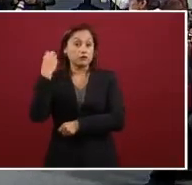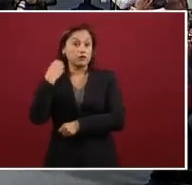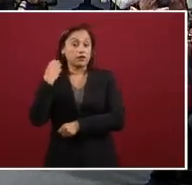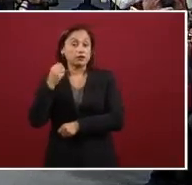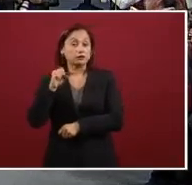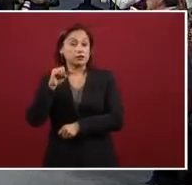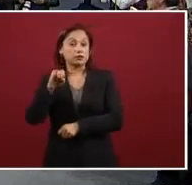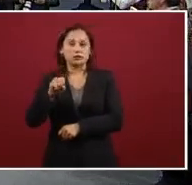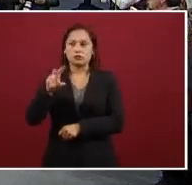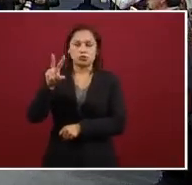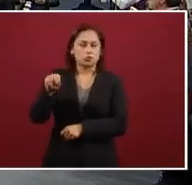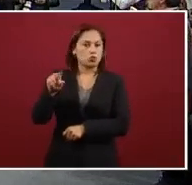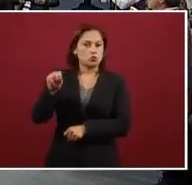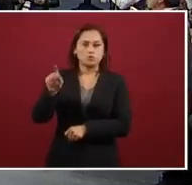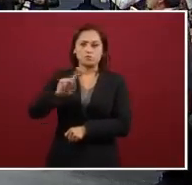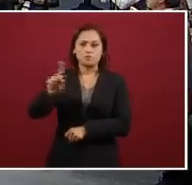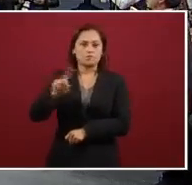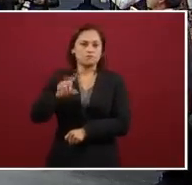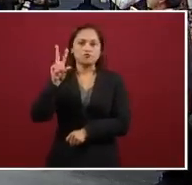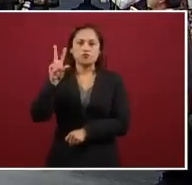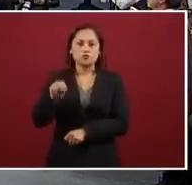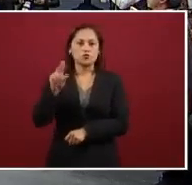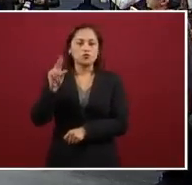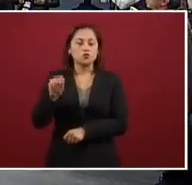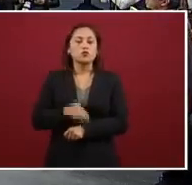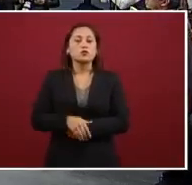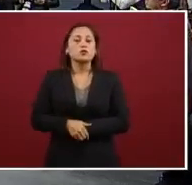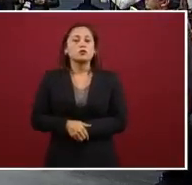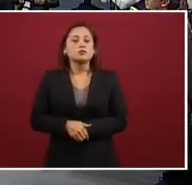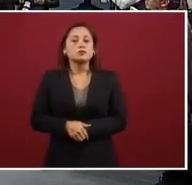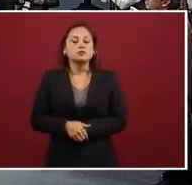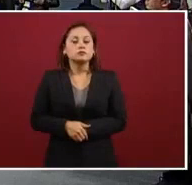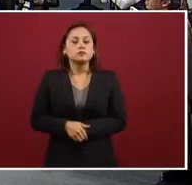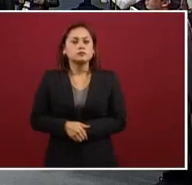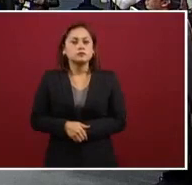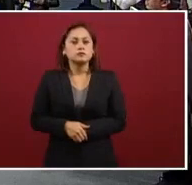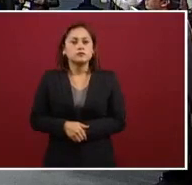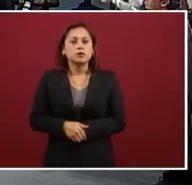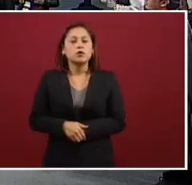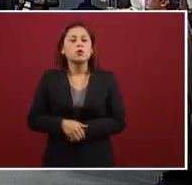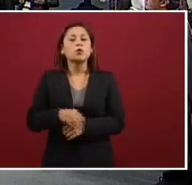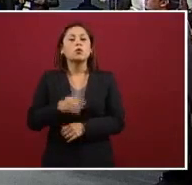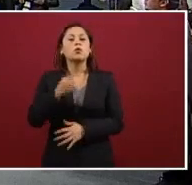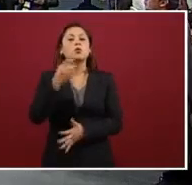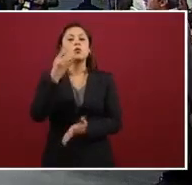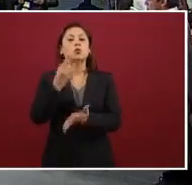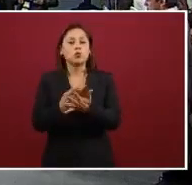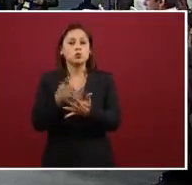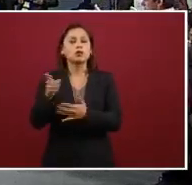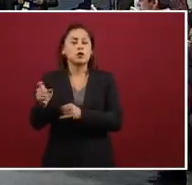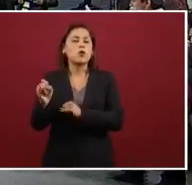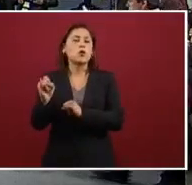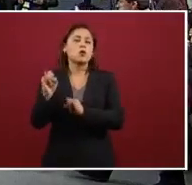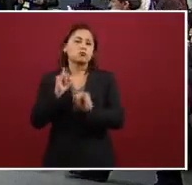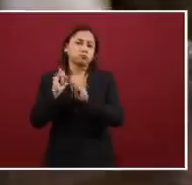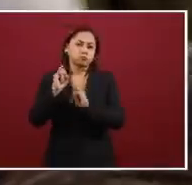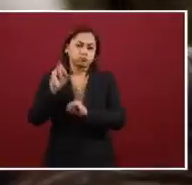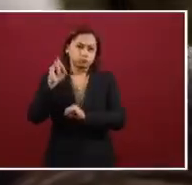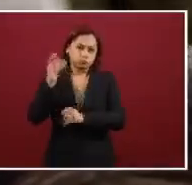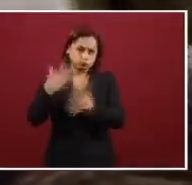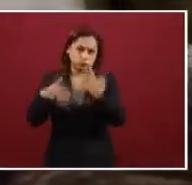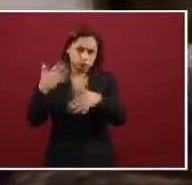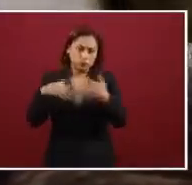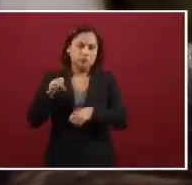no, no se hace. Solamente los el sistema de señas y cuando es en